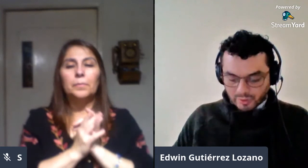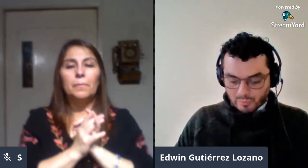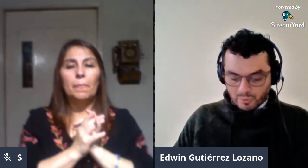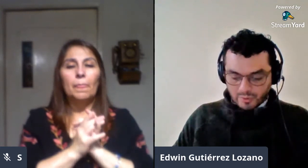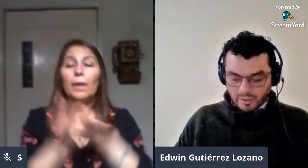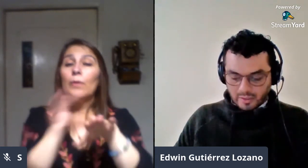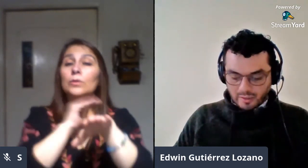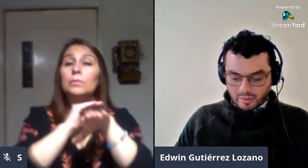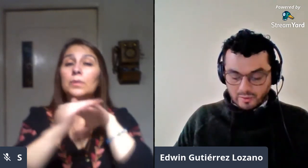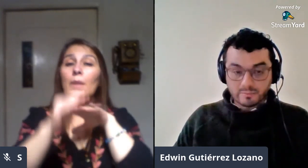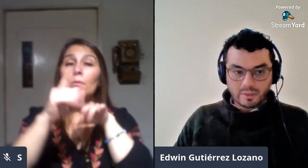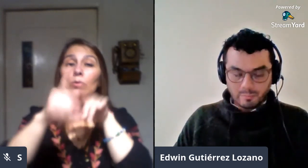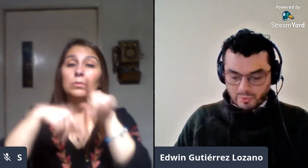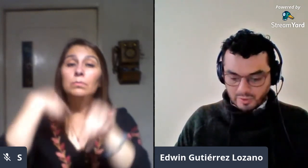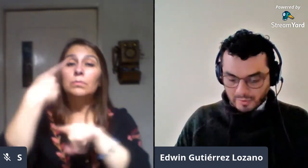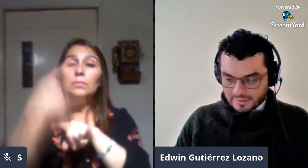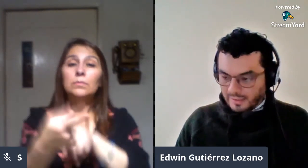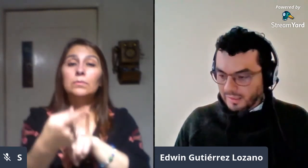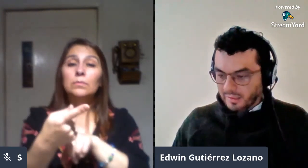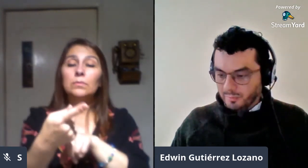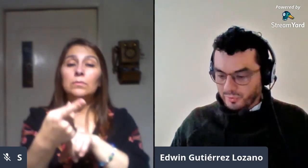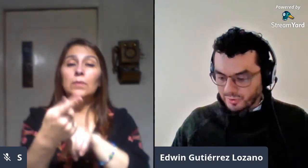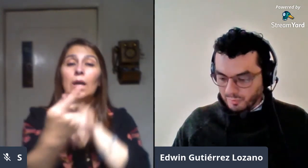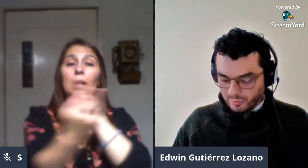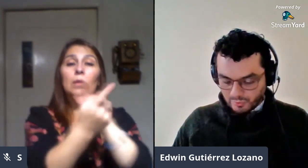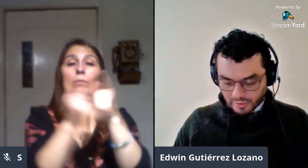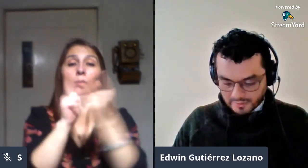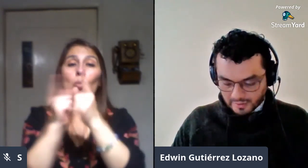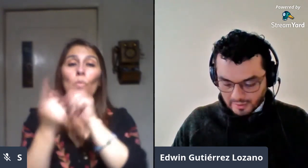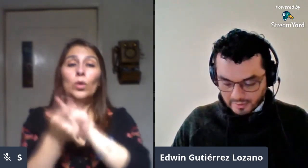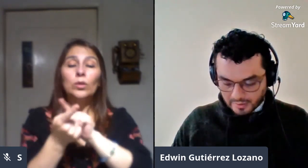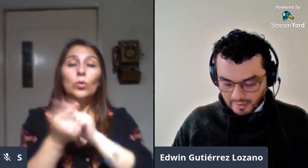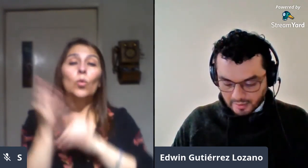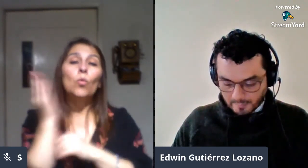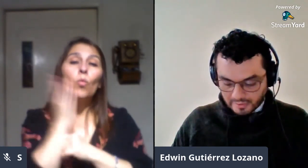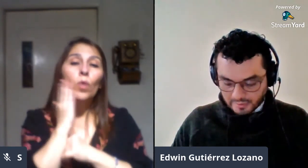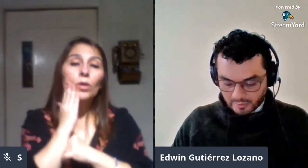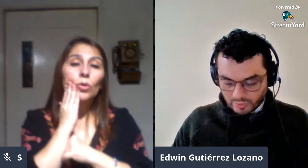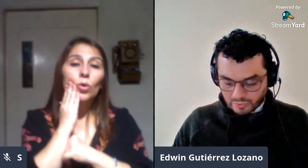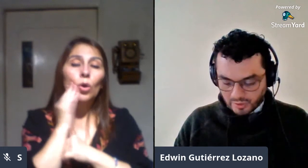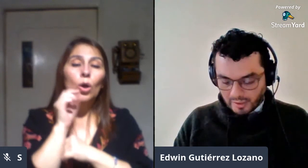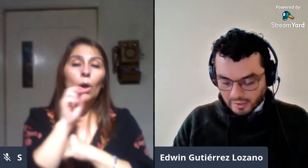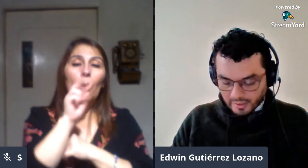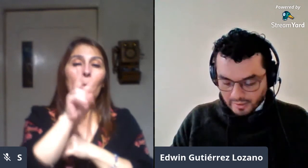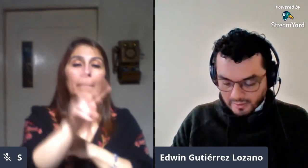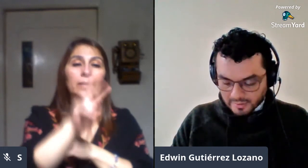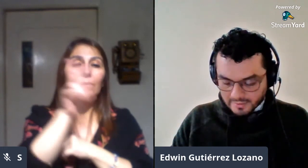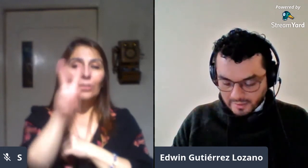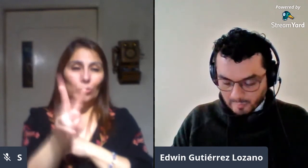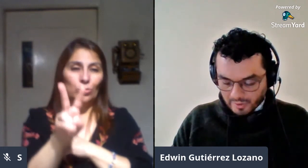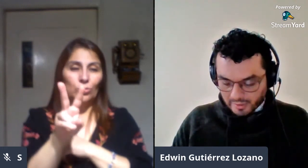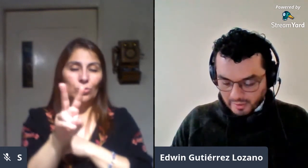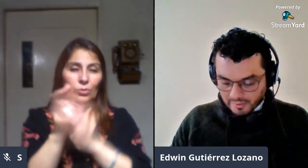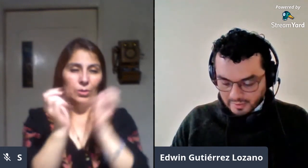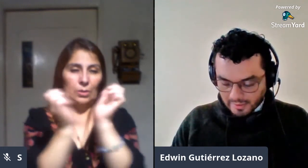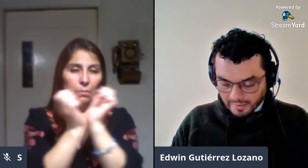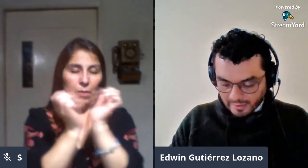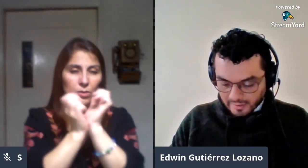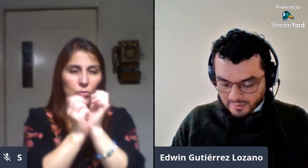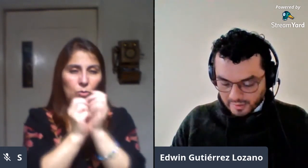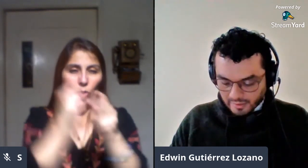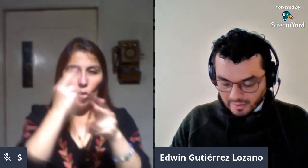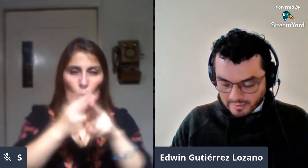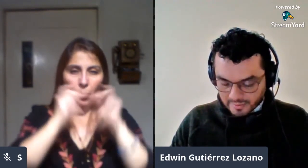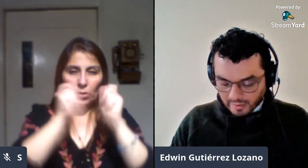el próximo la próxima charla, el próximo que será el día 22, que se llama Entre